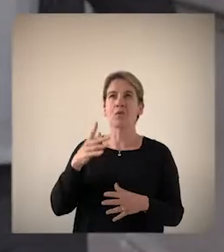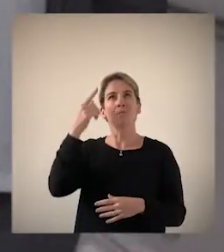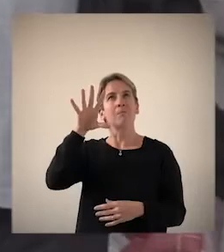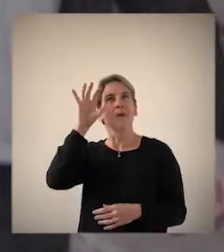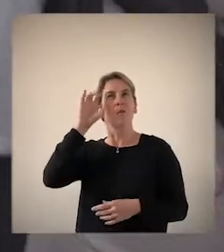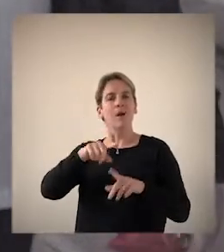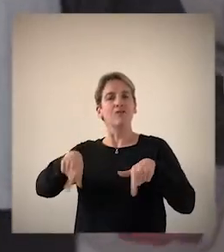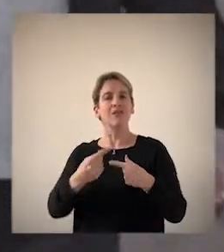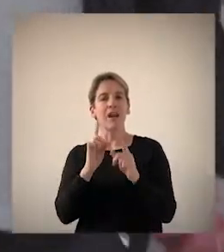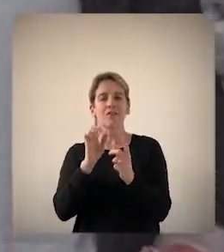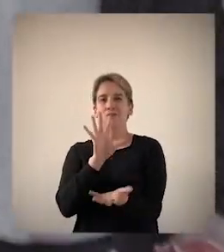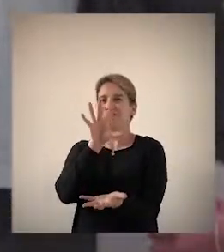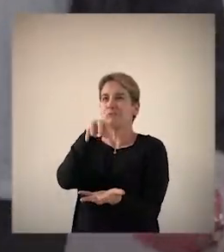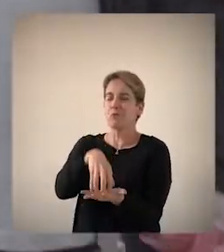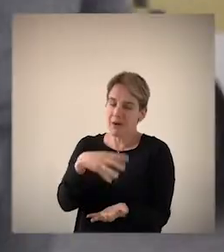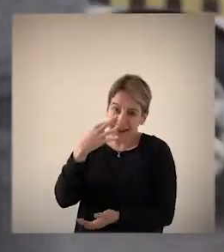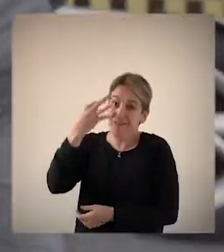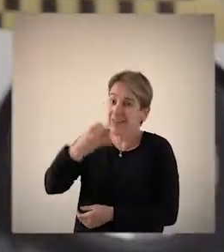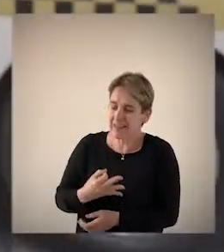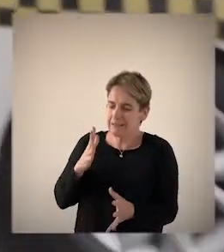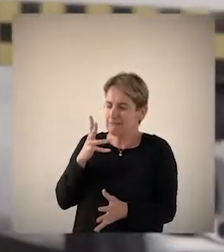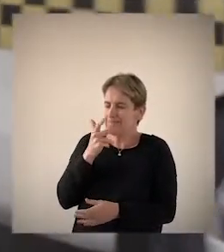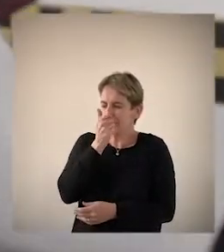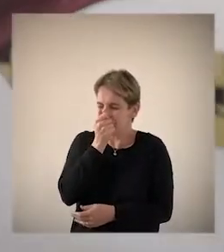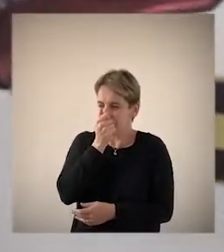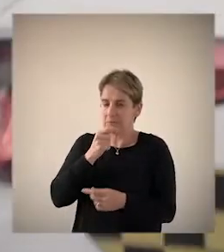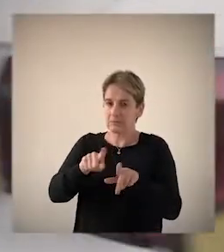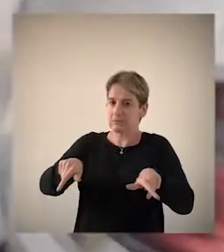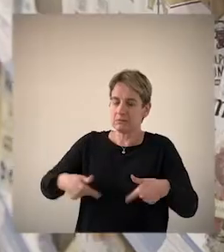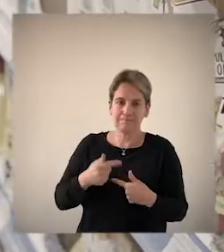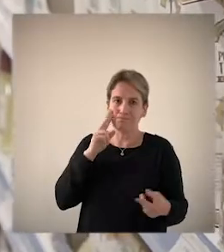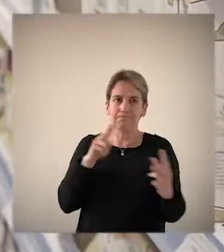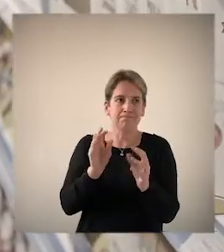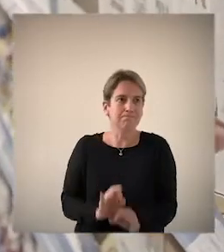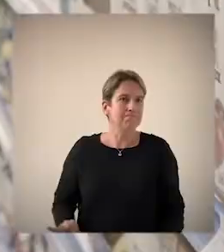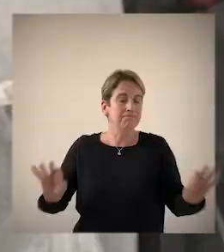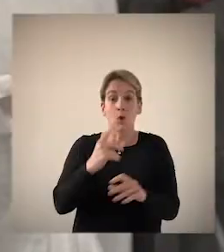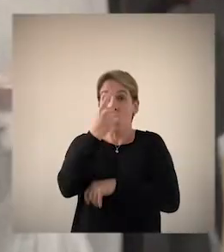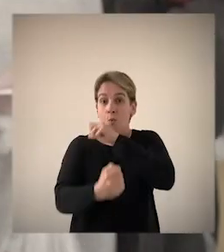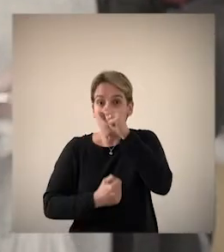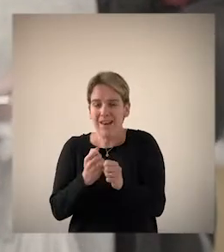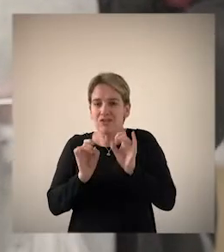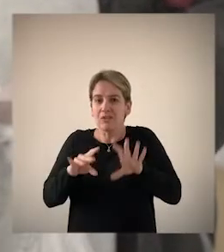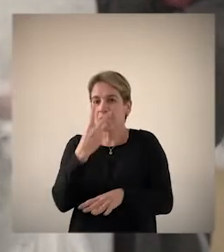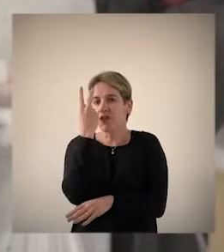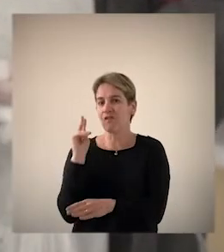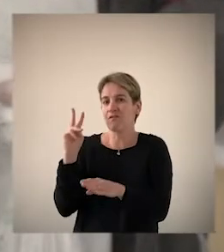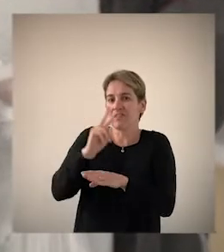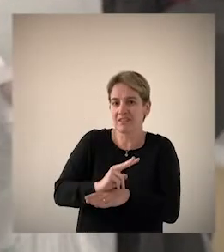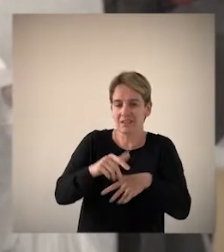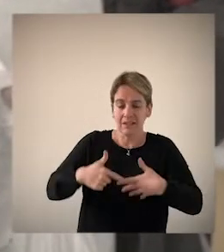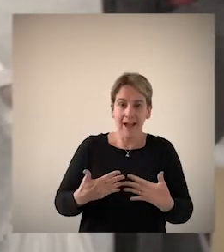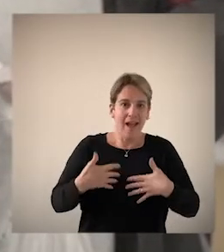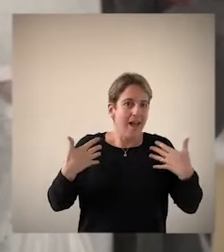Cuando estuve en sala 11, es un lugar, para decir la verdad, está encerrado entre cuatro paredes, no ves a nadie. En un año que tuve dos visitas